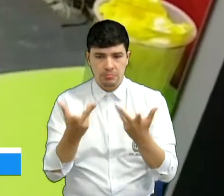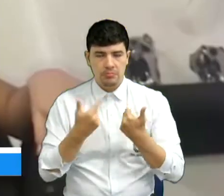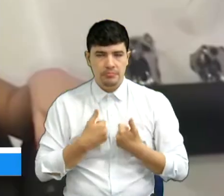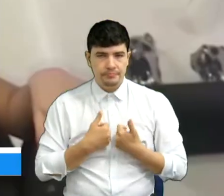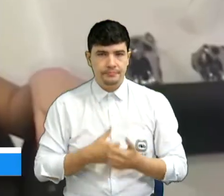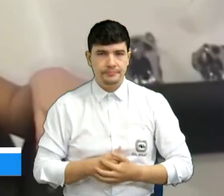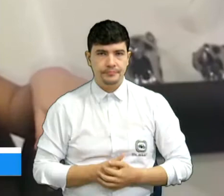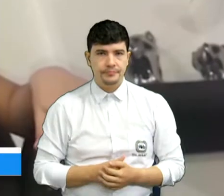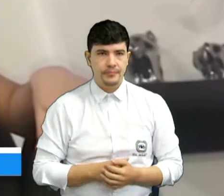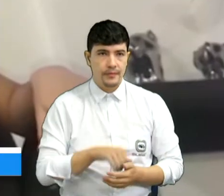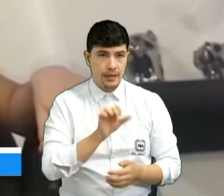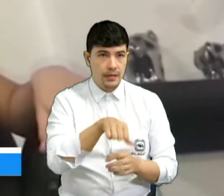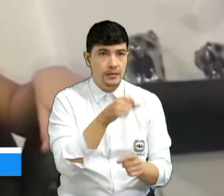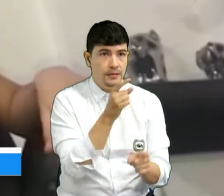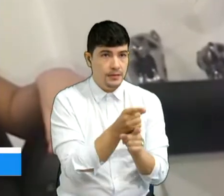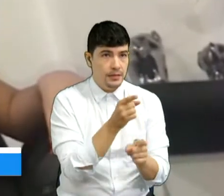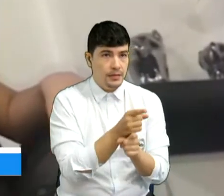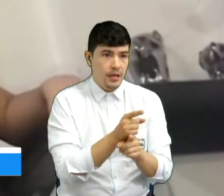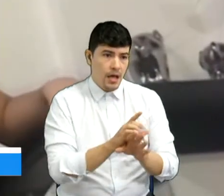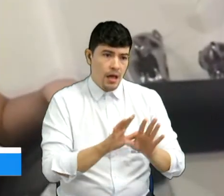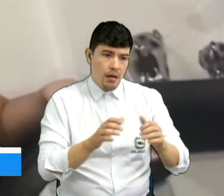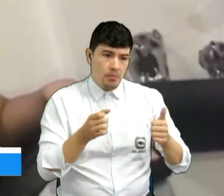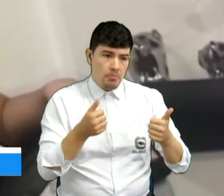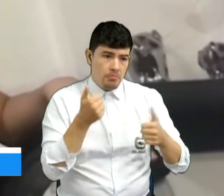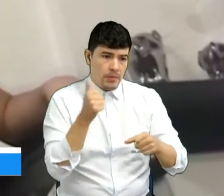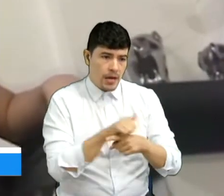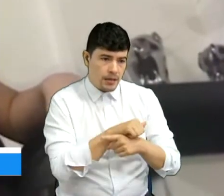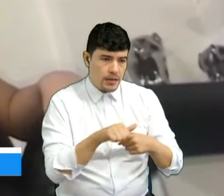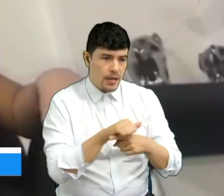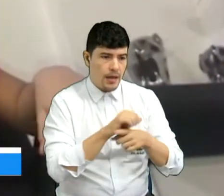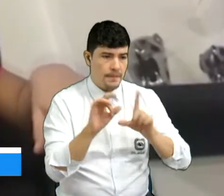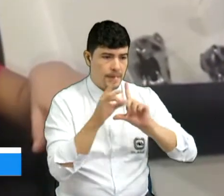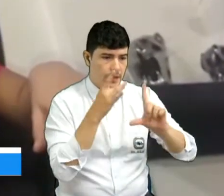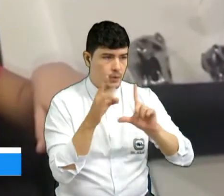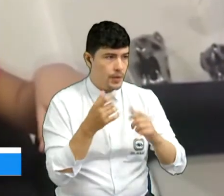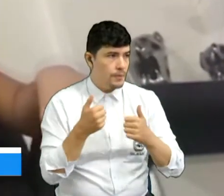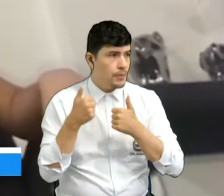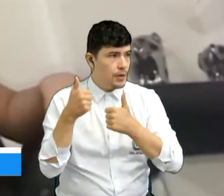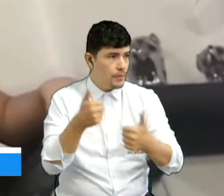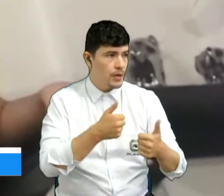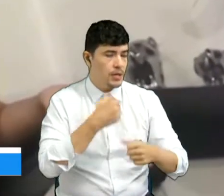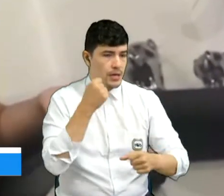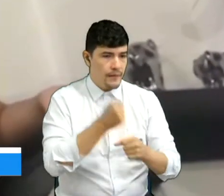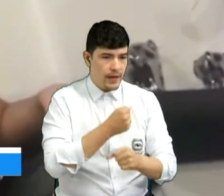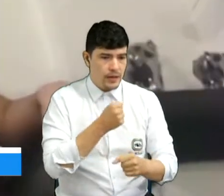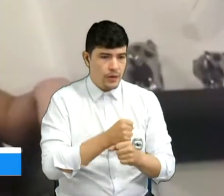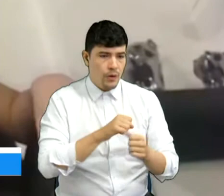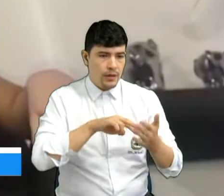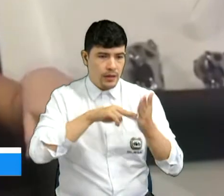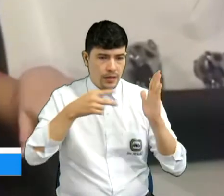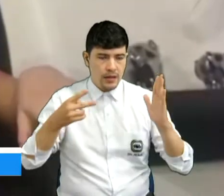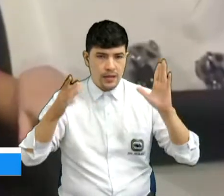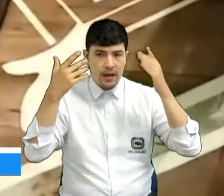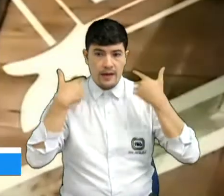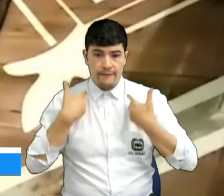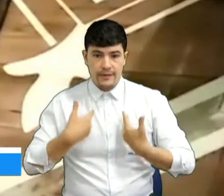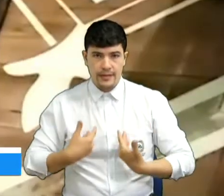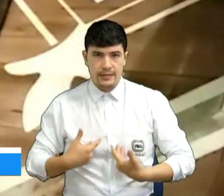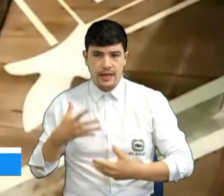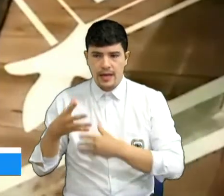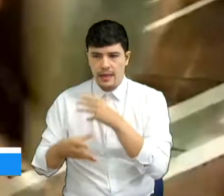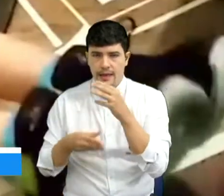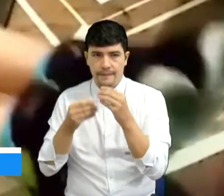han sido muy buenos porque hemos trabajado técnica, física y también un poquito de cardio.